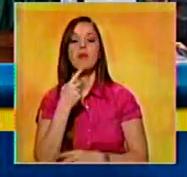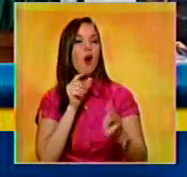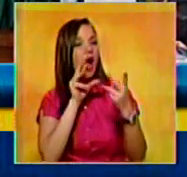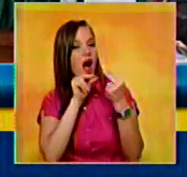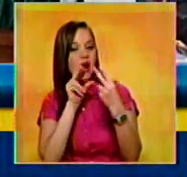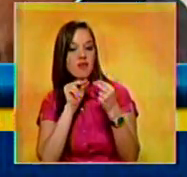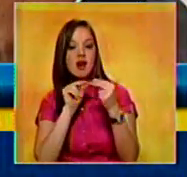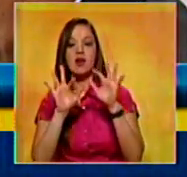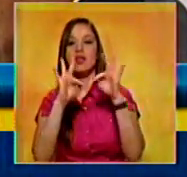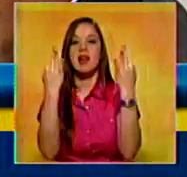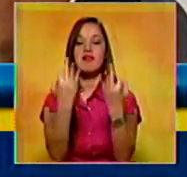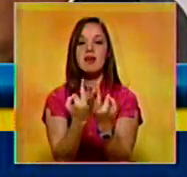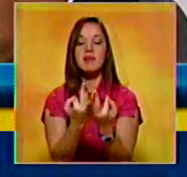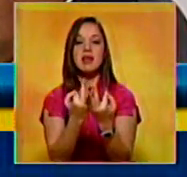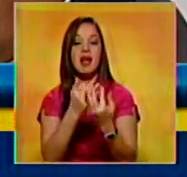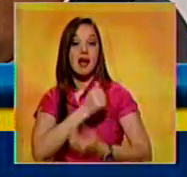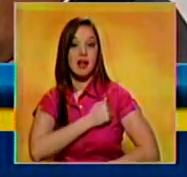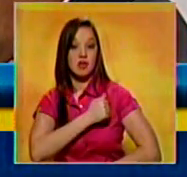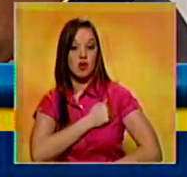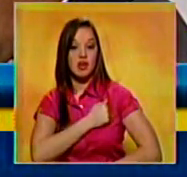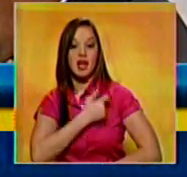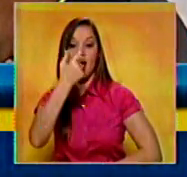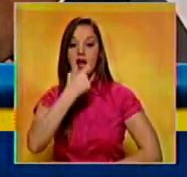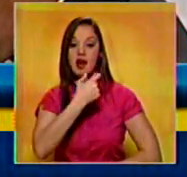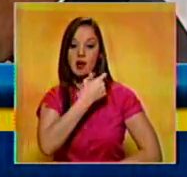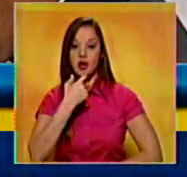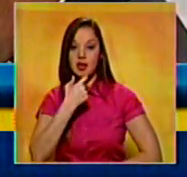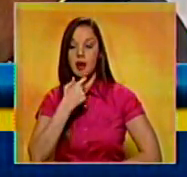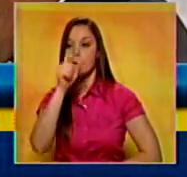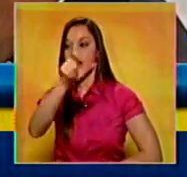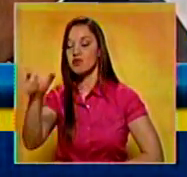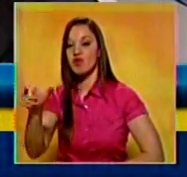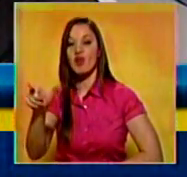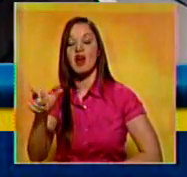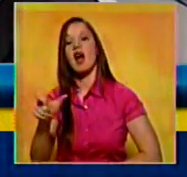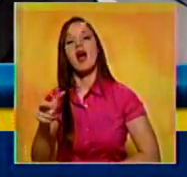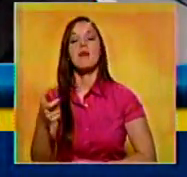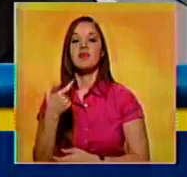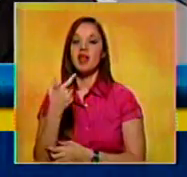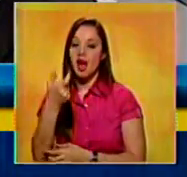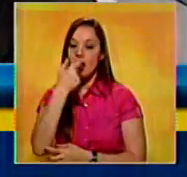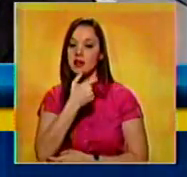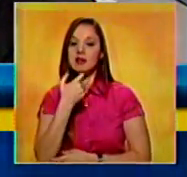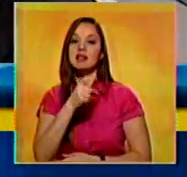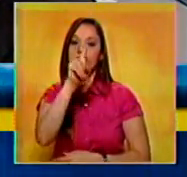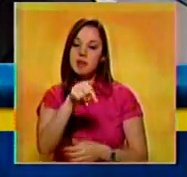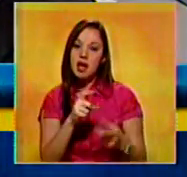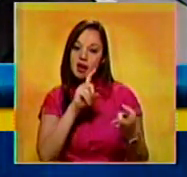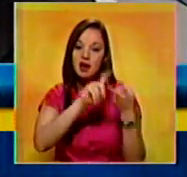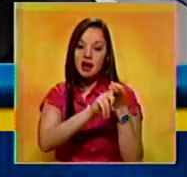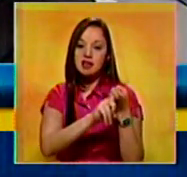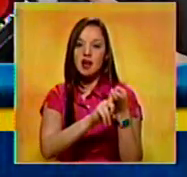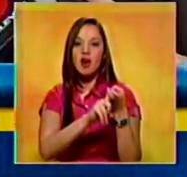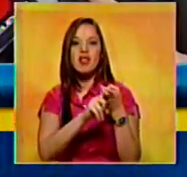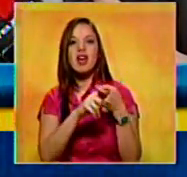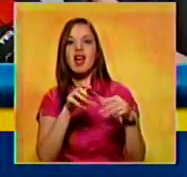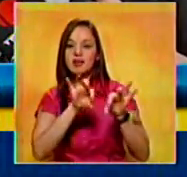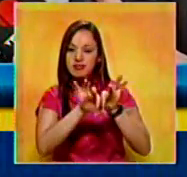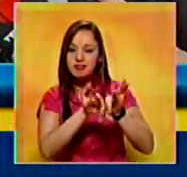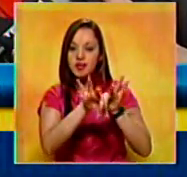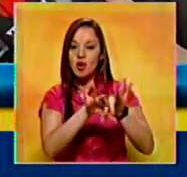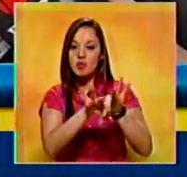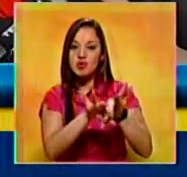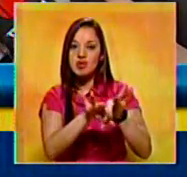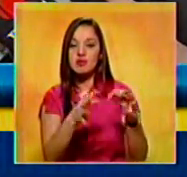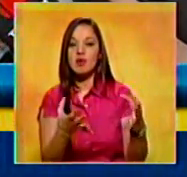desafíos de la familia católica la Eucaristía para divorciados y la unión entre homosexuales fueron los temas más polémicos tratados